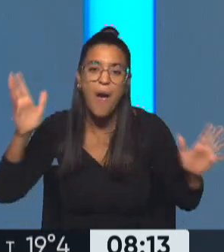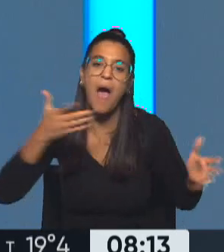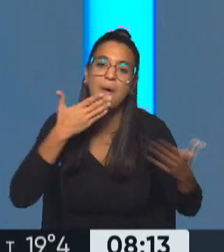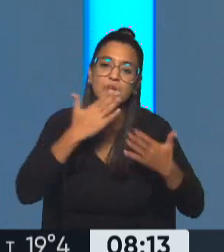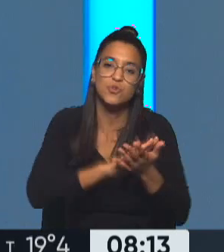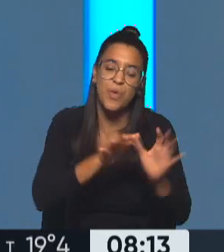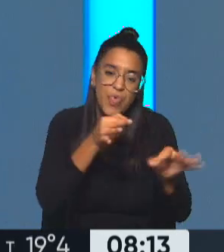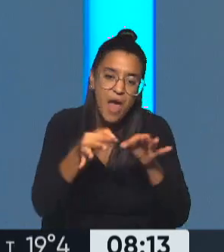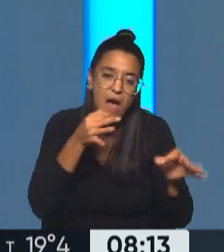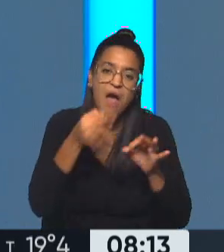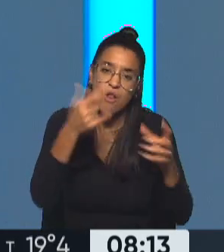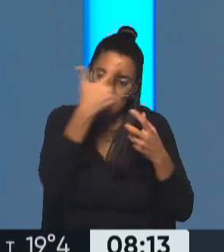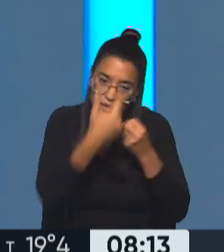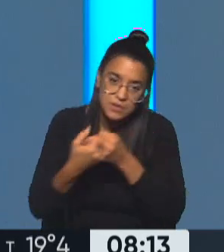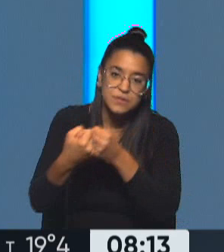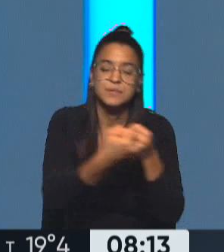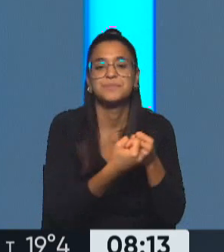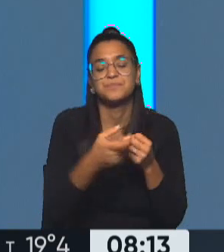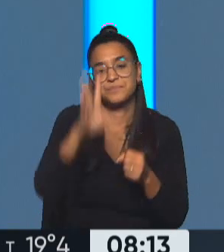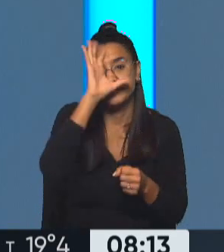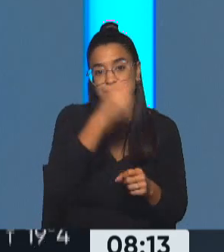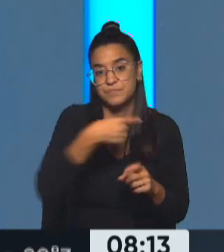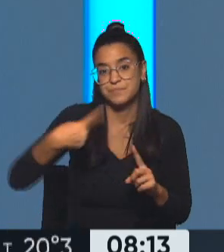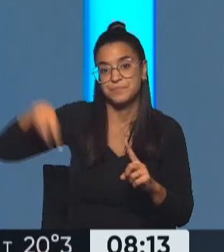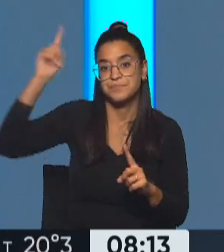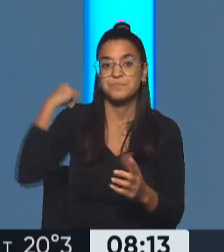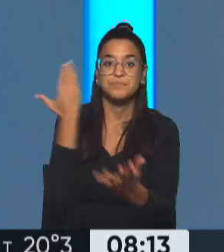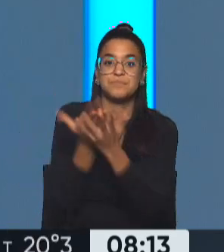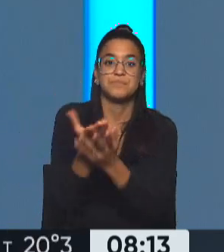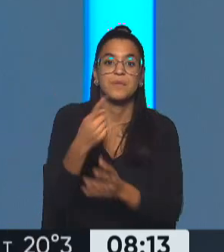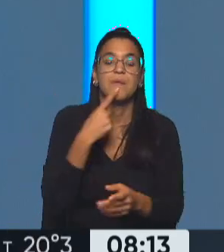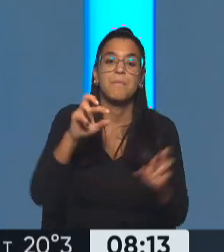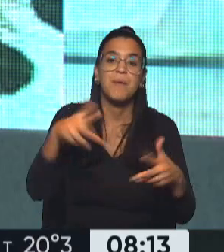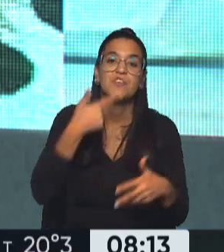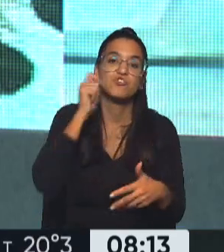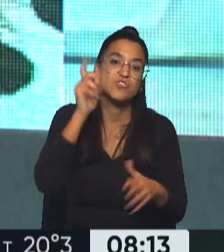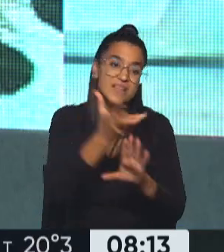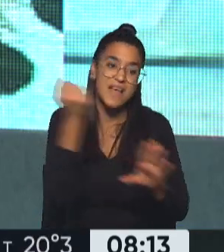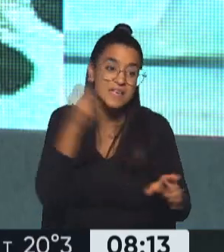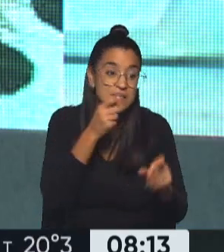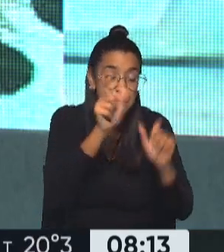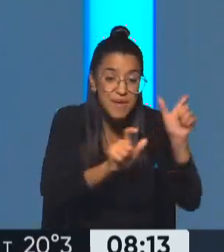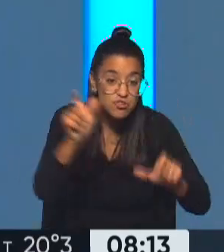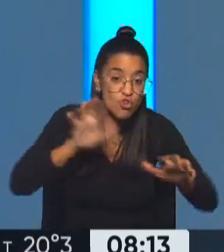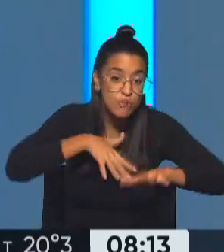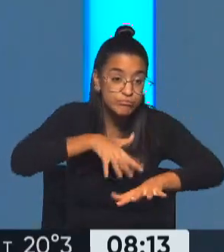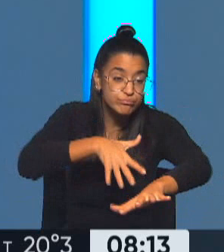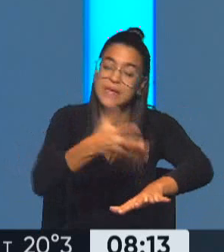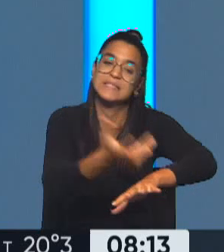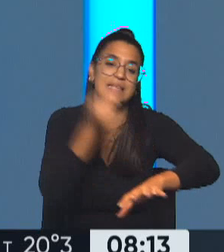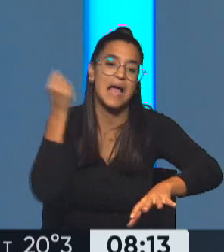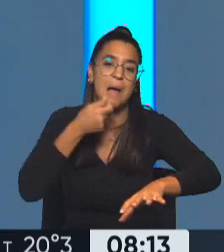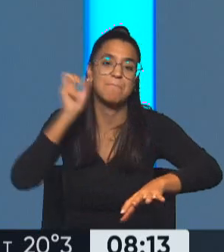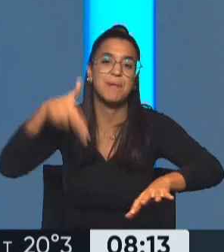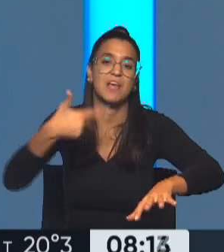diálogo de la necesidad de consensuar recordemos que la semana pasada pedía que le sacaran los planes sociales a aquellos que realicen manifestaciones